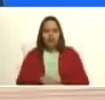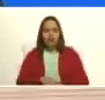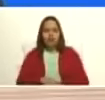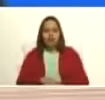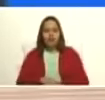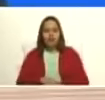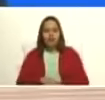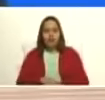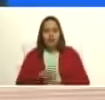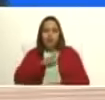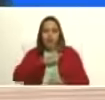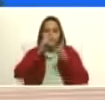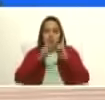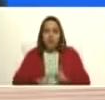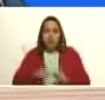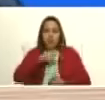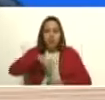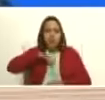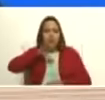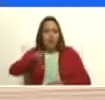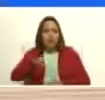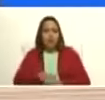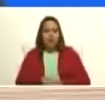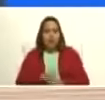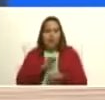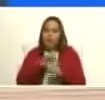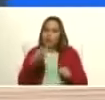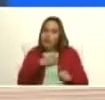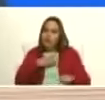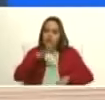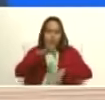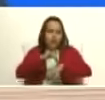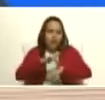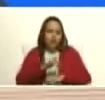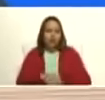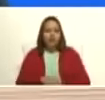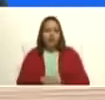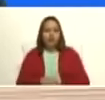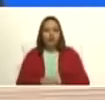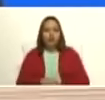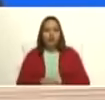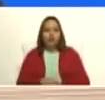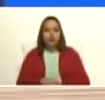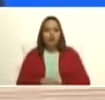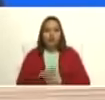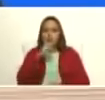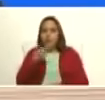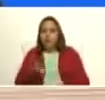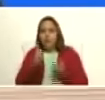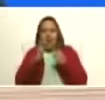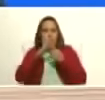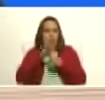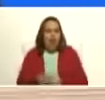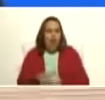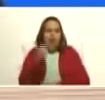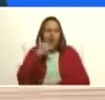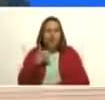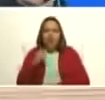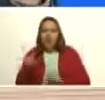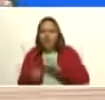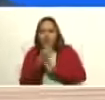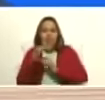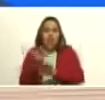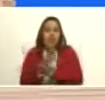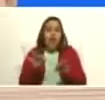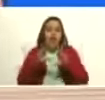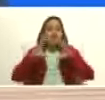De la autodeterminación de nuestro país, intocable. Por eso no nos dejamos ni amedrentar, ni amenazar, ni chantajear por